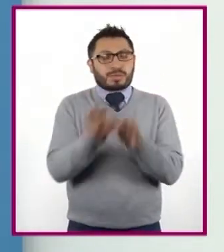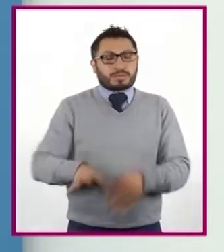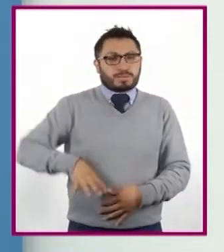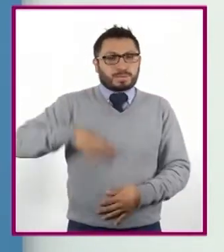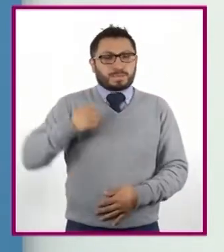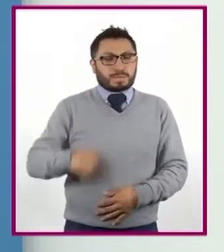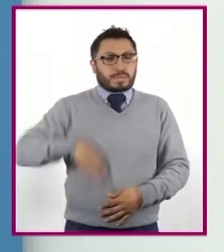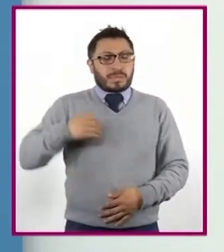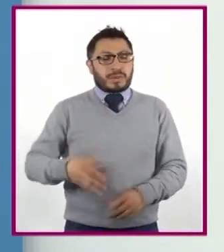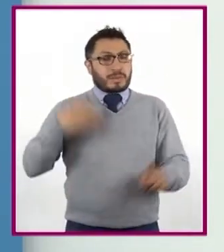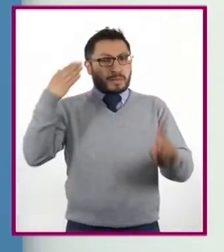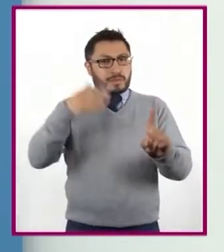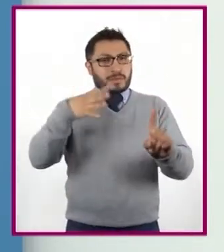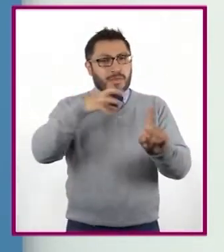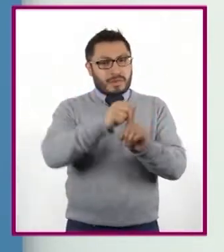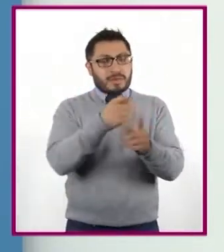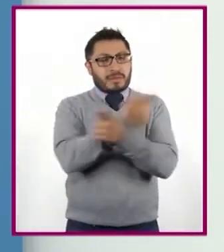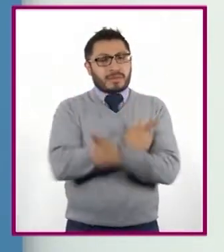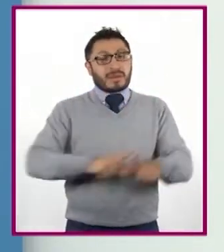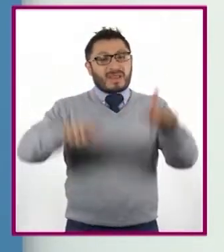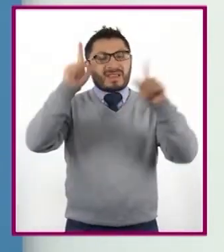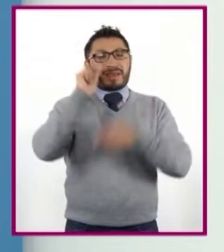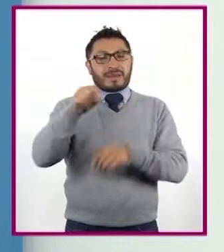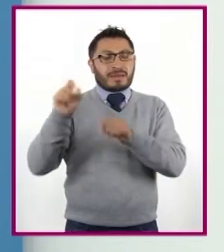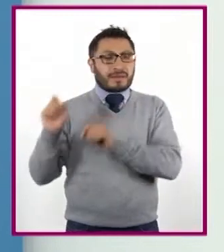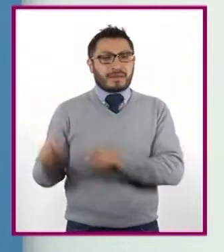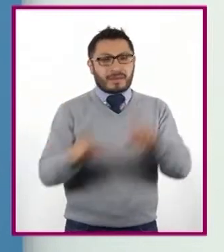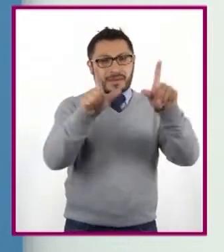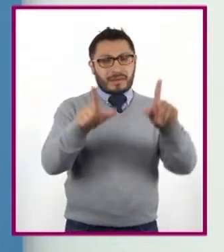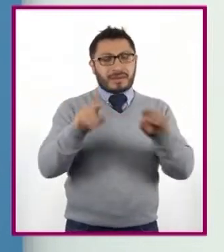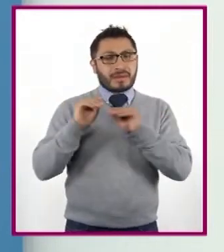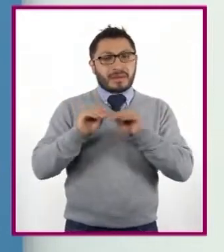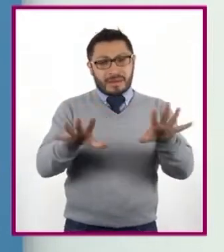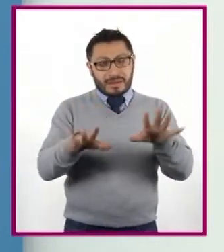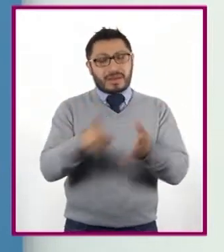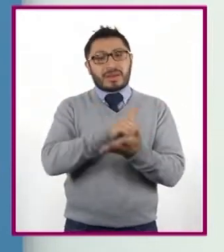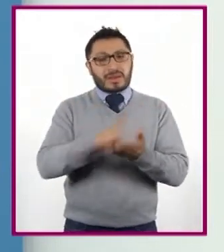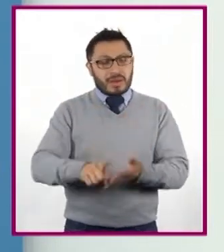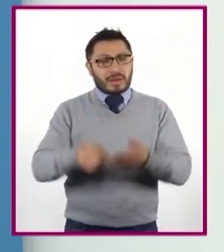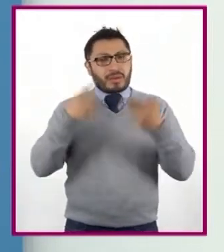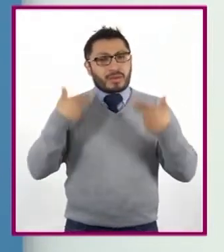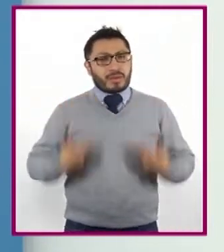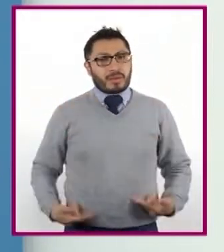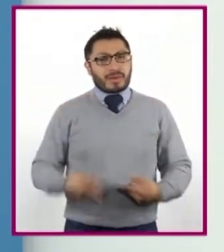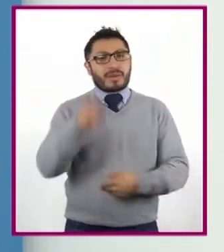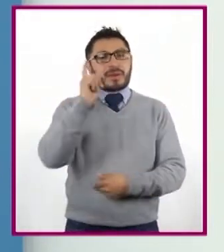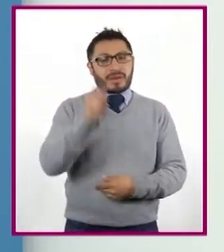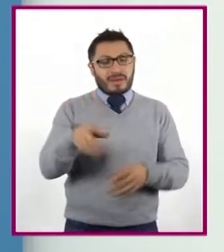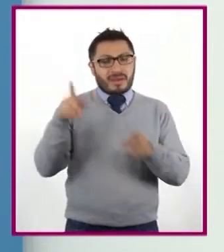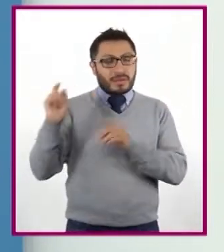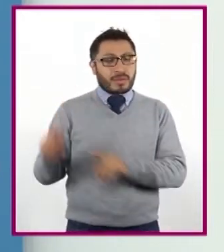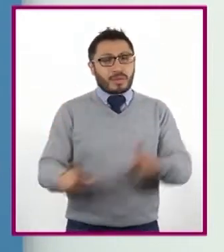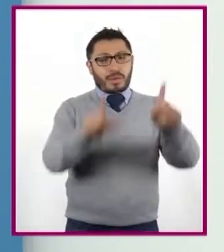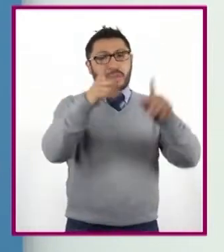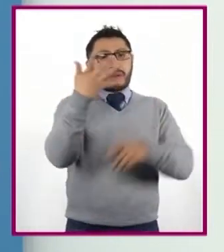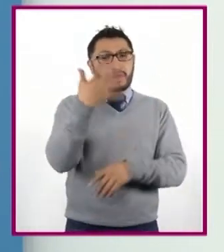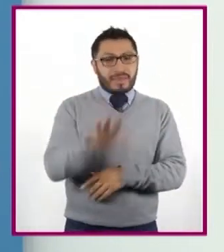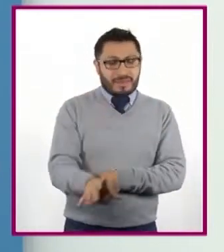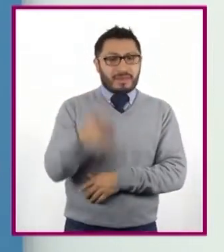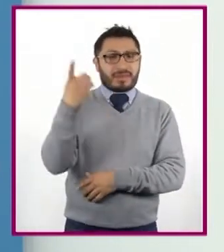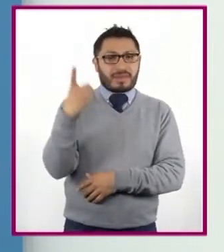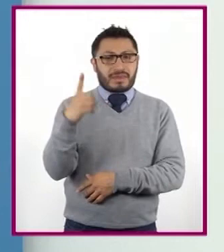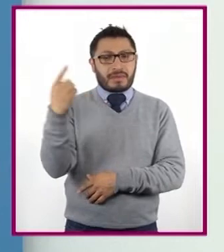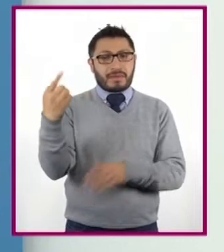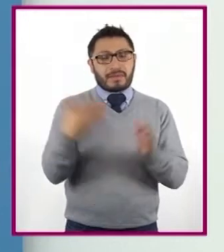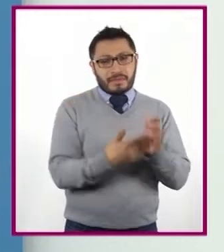lucha por la libertad es la Declaración de los Derechos Humanos, que fue proclamada el 10 de diciembre